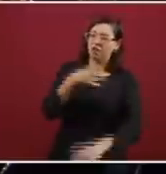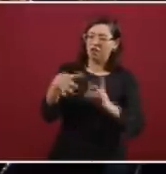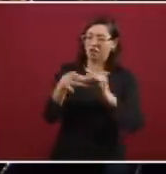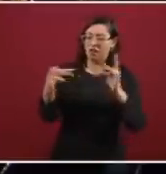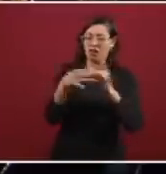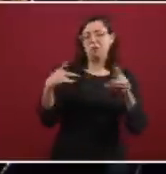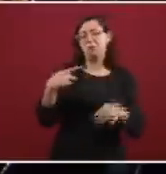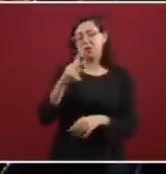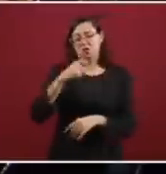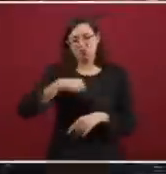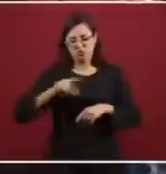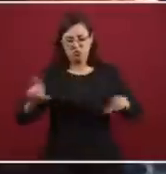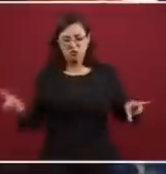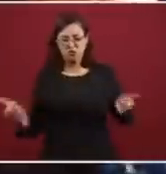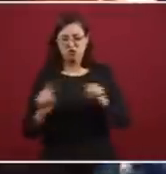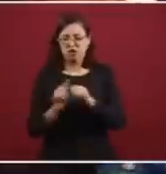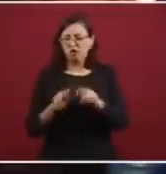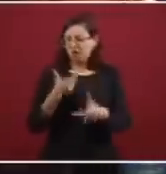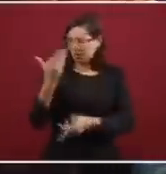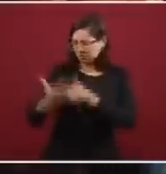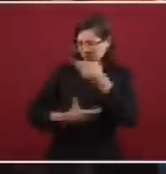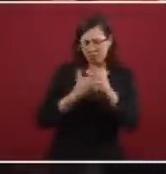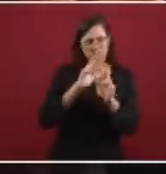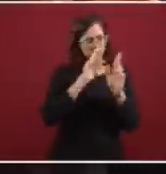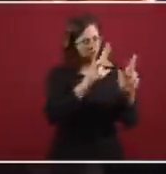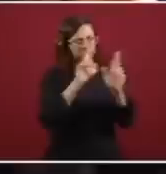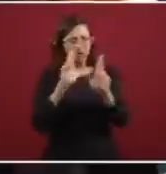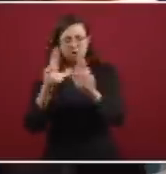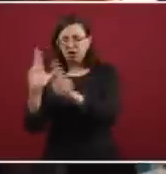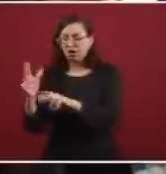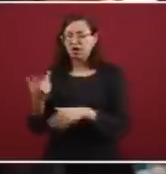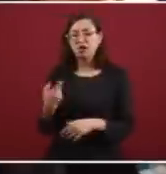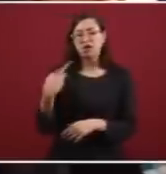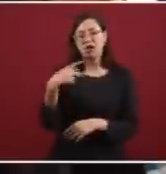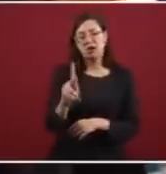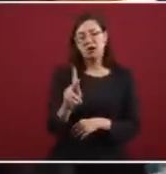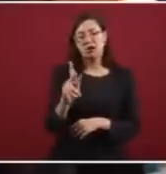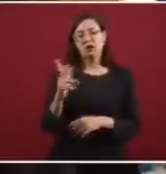aquí. Yo no veo el impacto en empleo